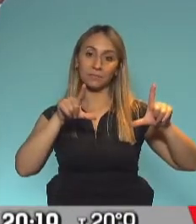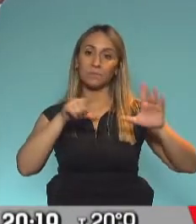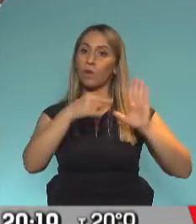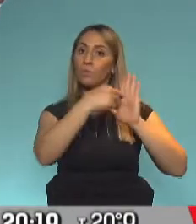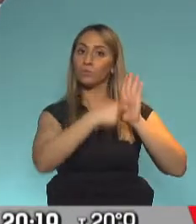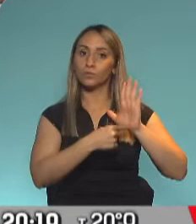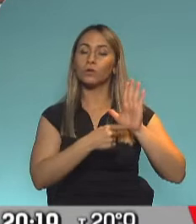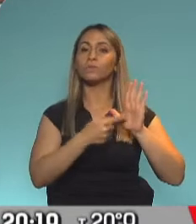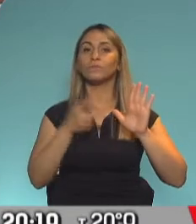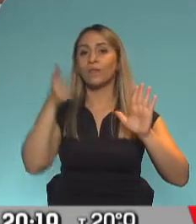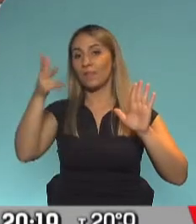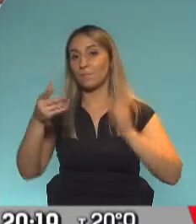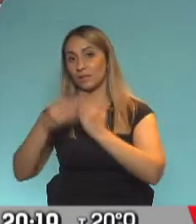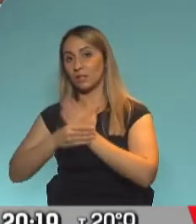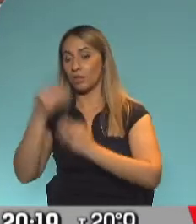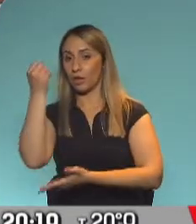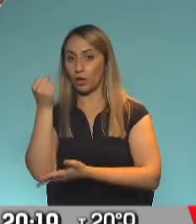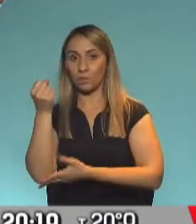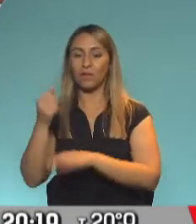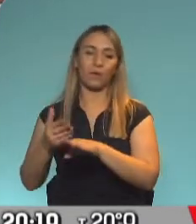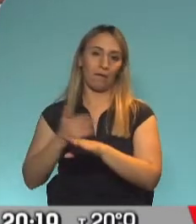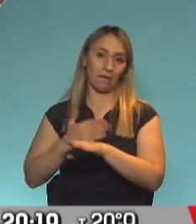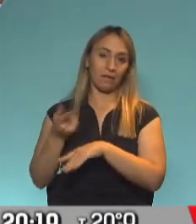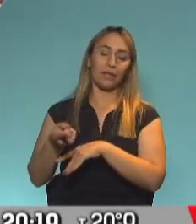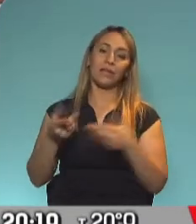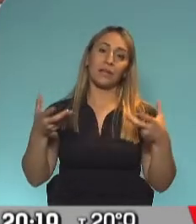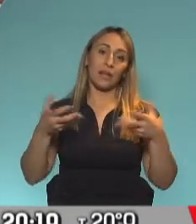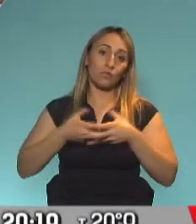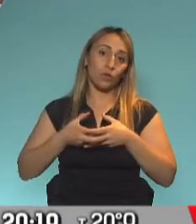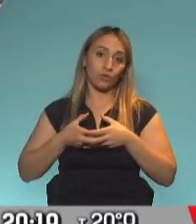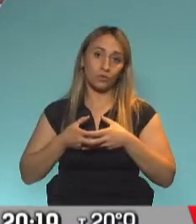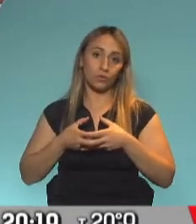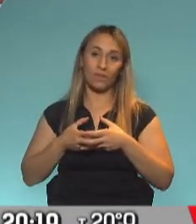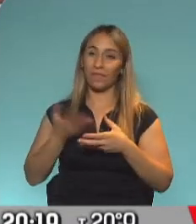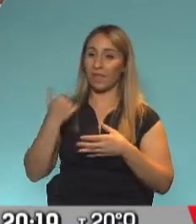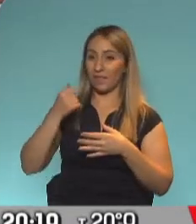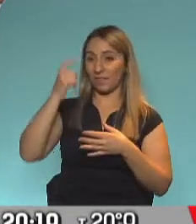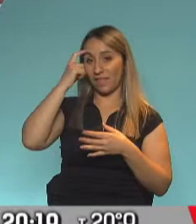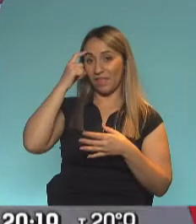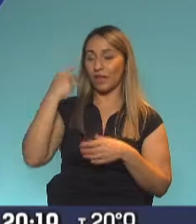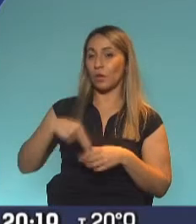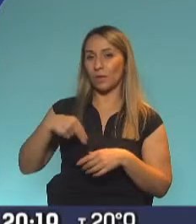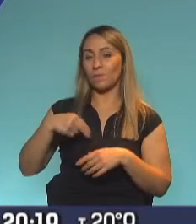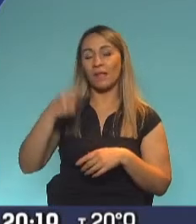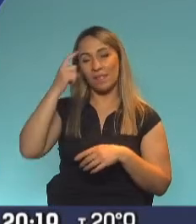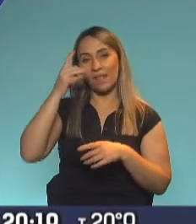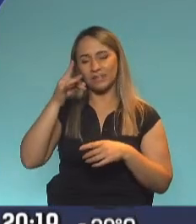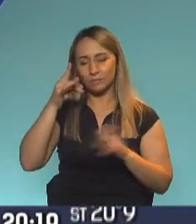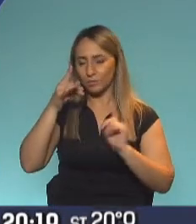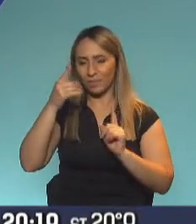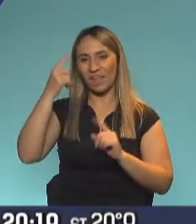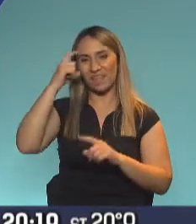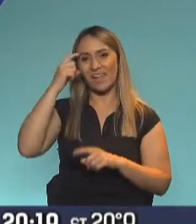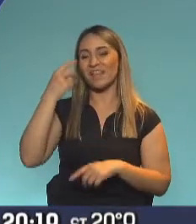el ministro de Economía luego de haber estado reunido desde el 10 de noviembre, con el organismo.